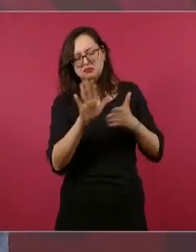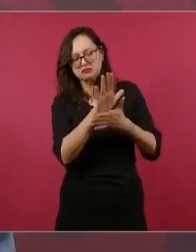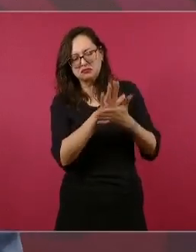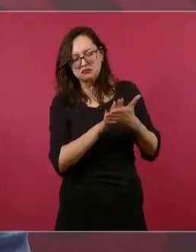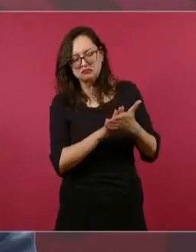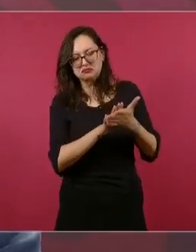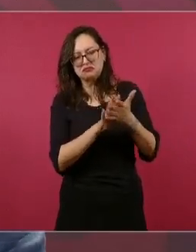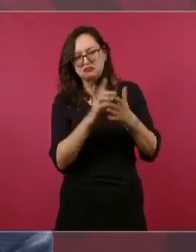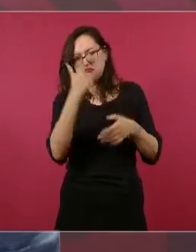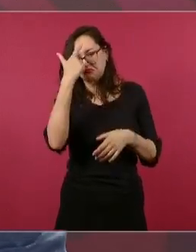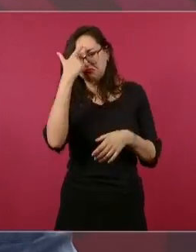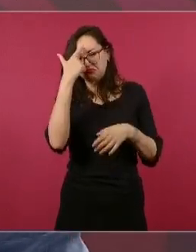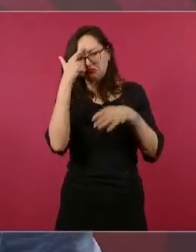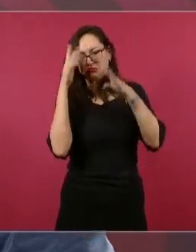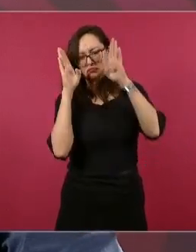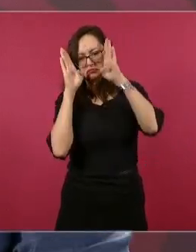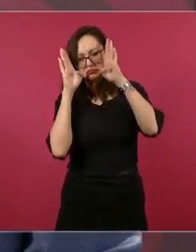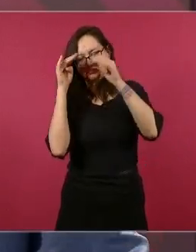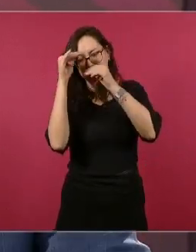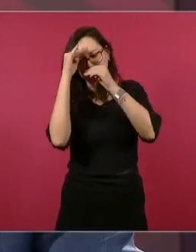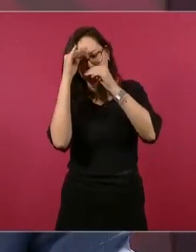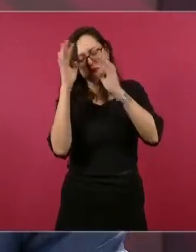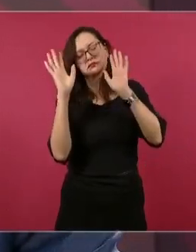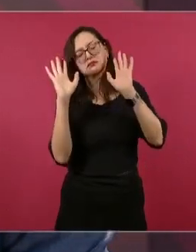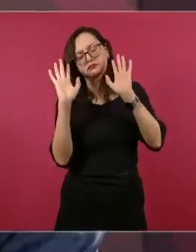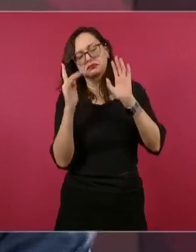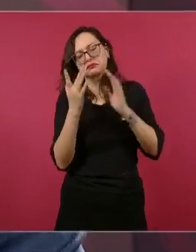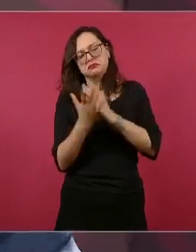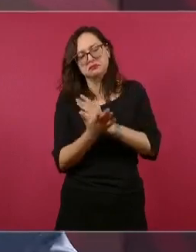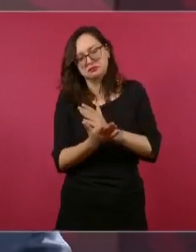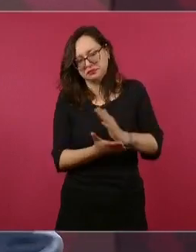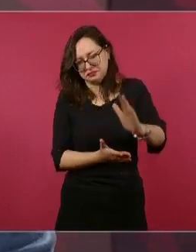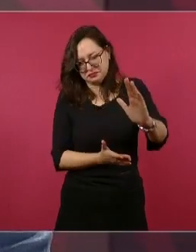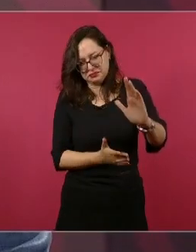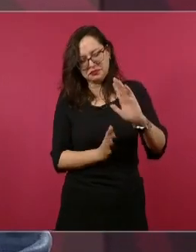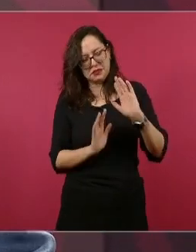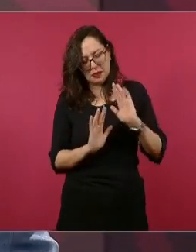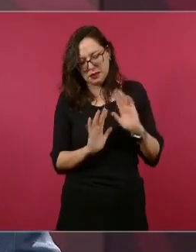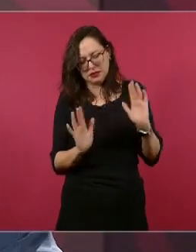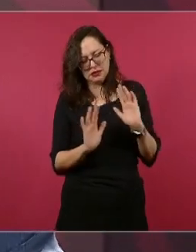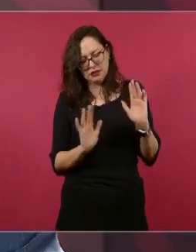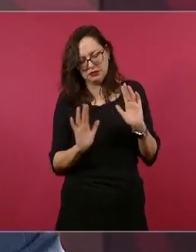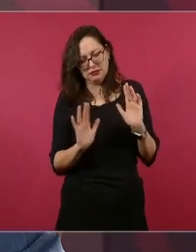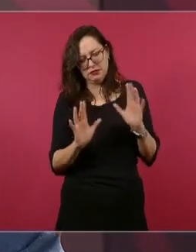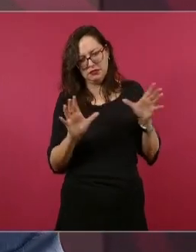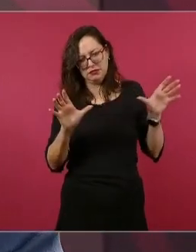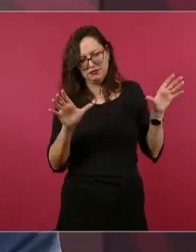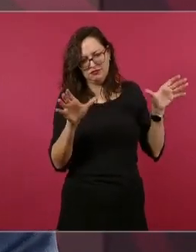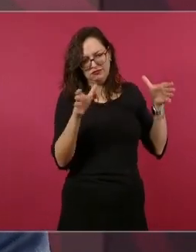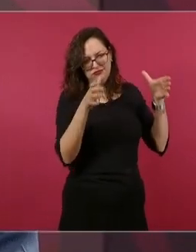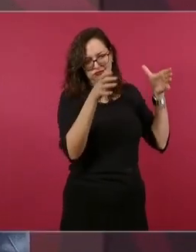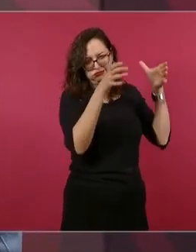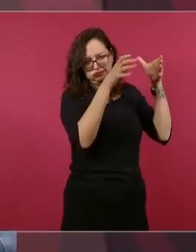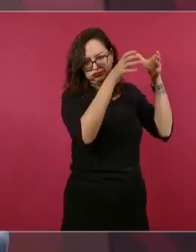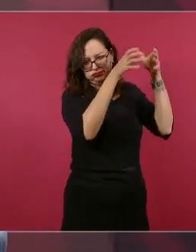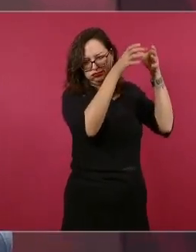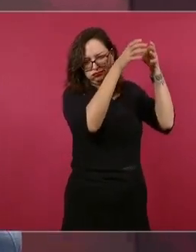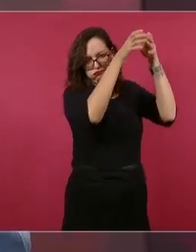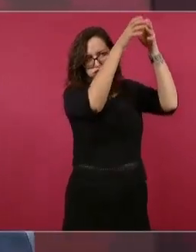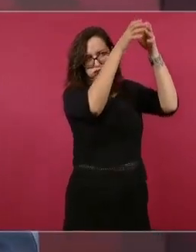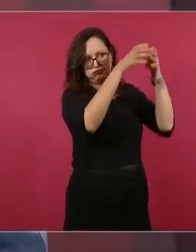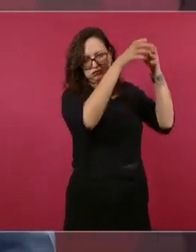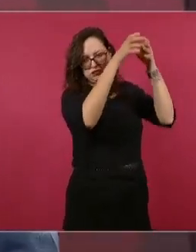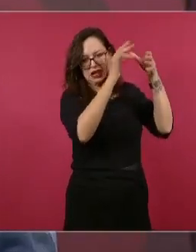tiene otro pensamiento son más nobles pero por lo general los